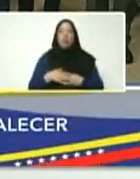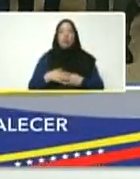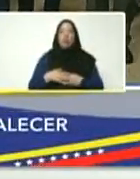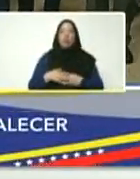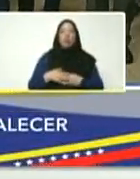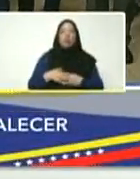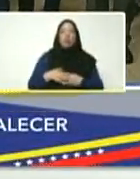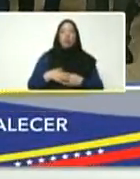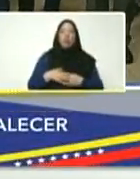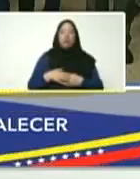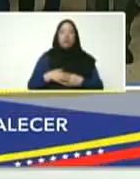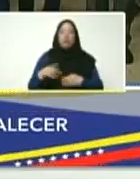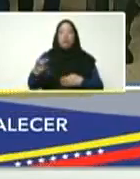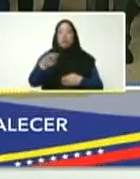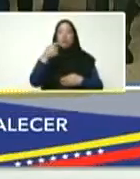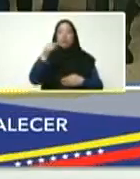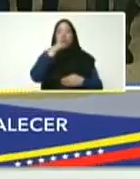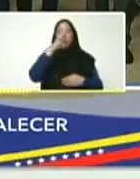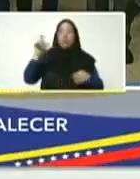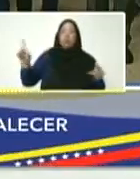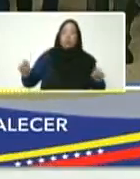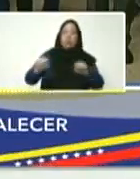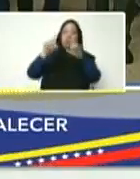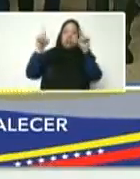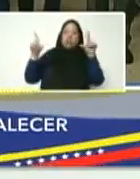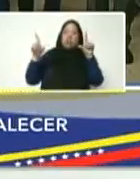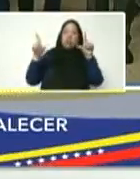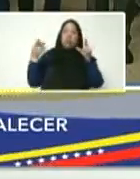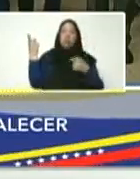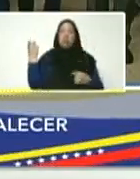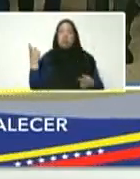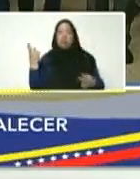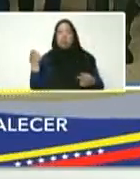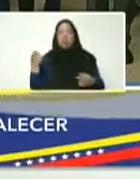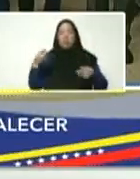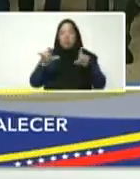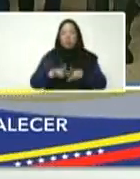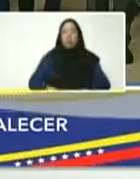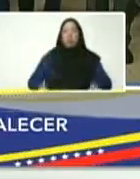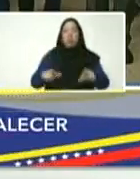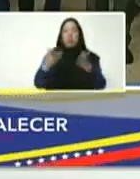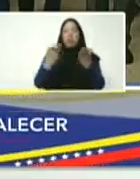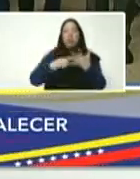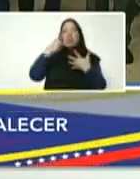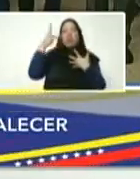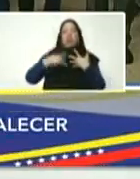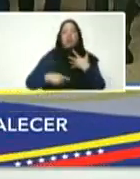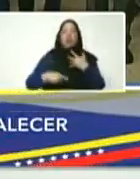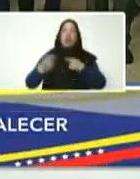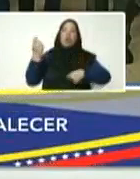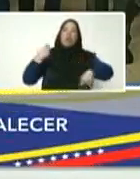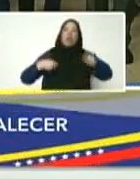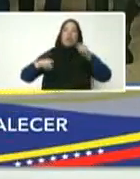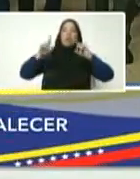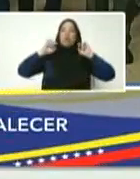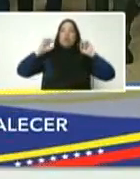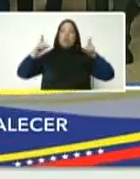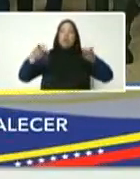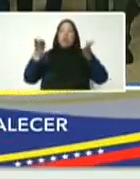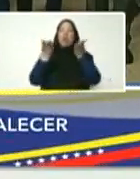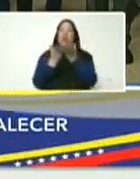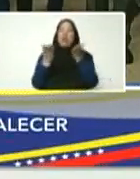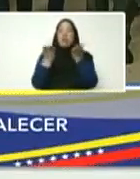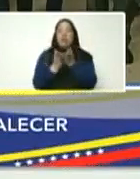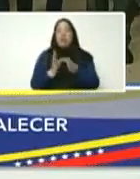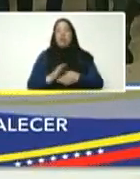Reiner, recuperar el alumbrado, el asfaltado, los espacios, las plazas, los bulevares, las escuelas